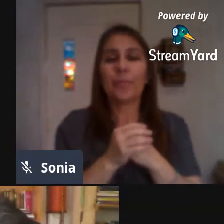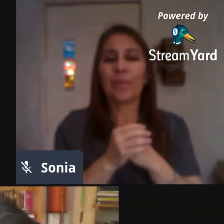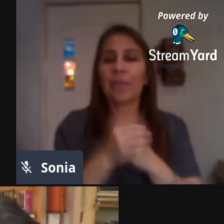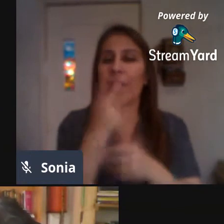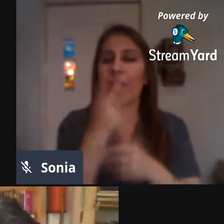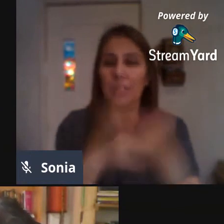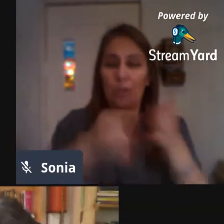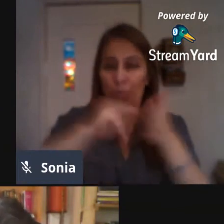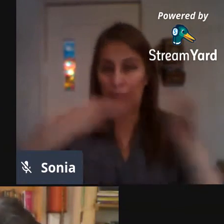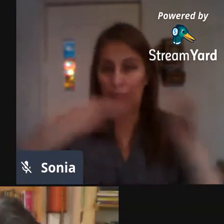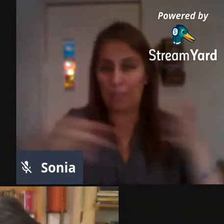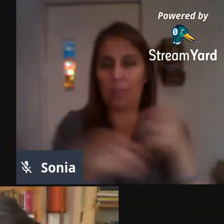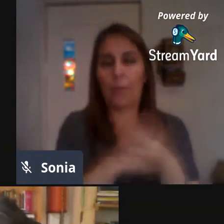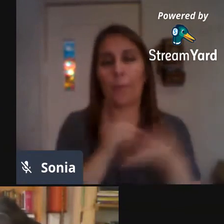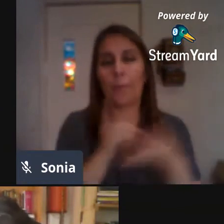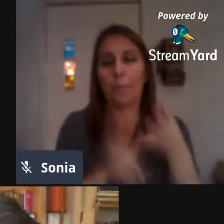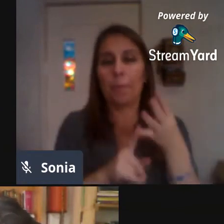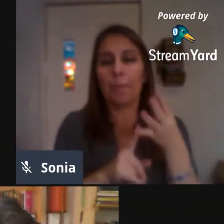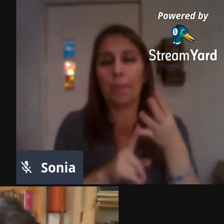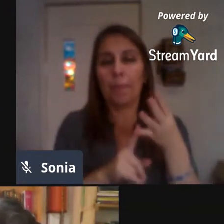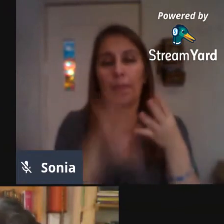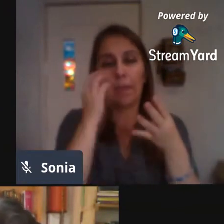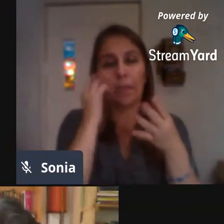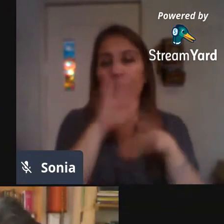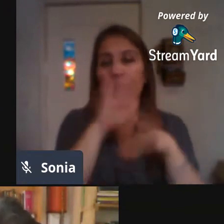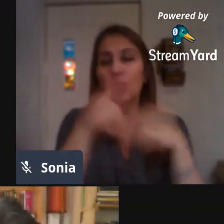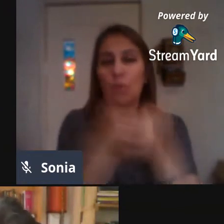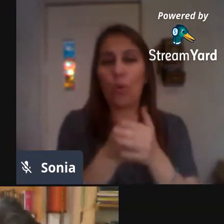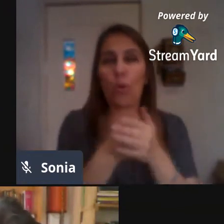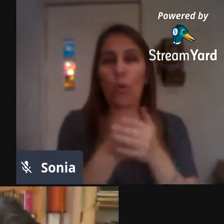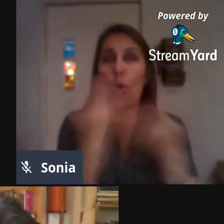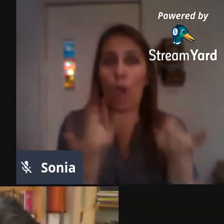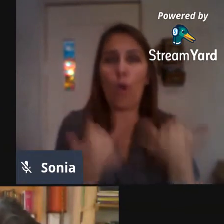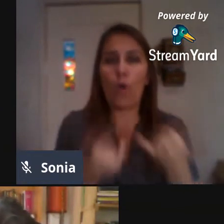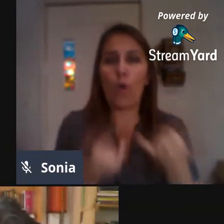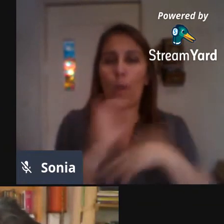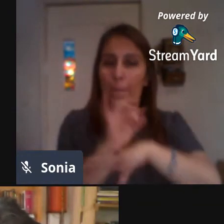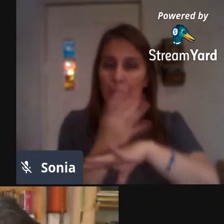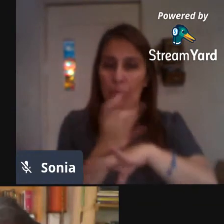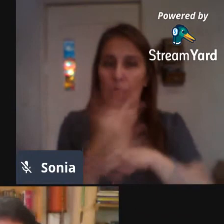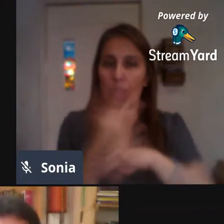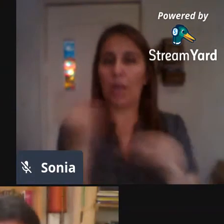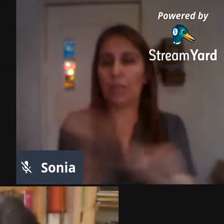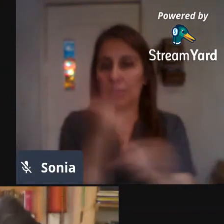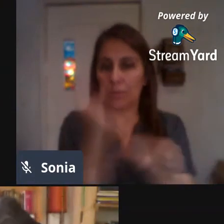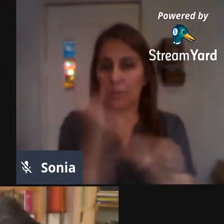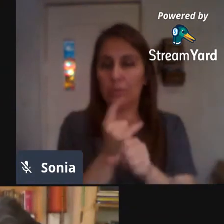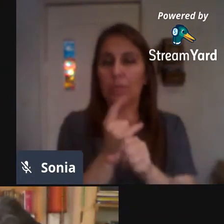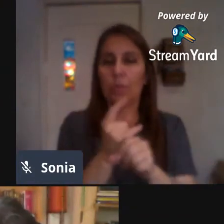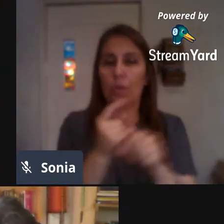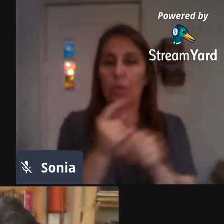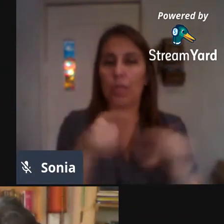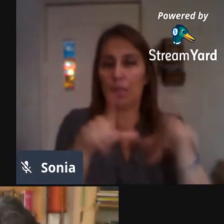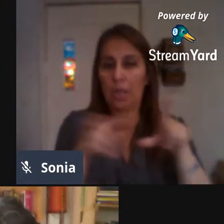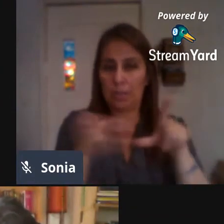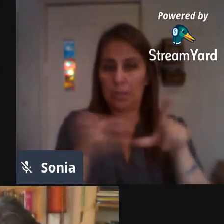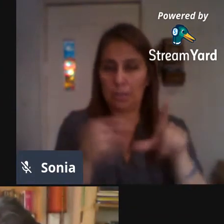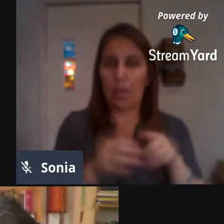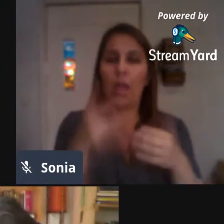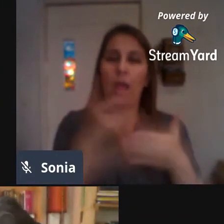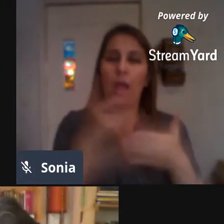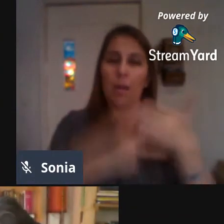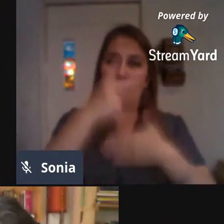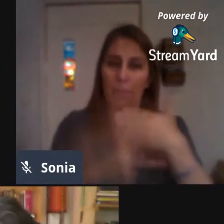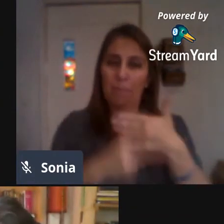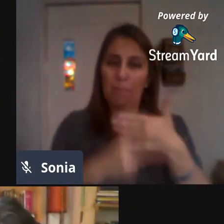y los canales digitales que se están trabajando desde la licenciatura a programa manos y pensamientos de la universidad